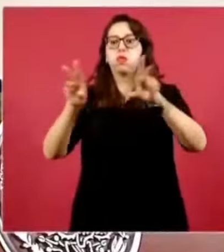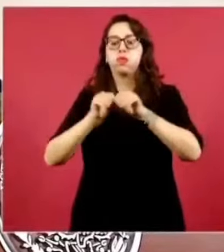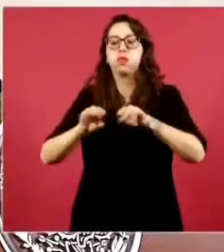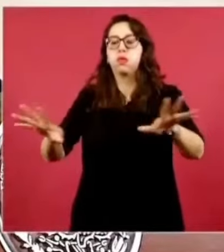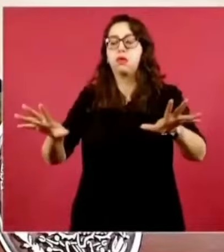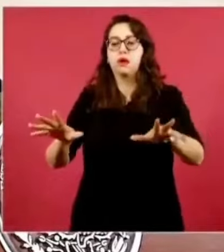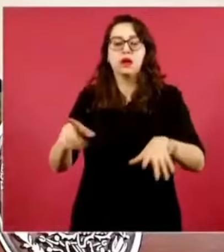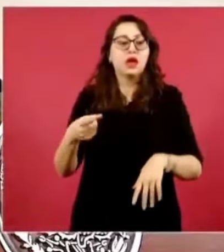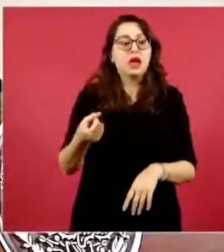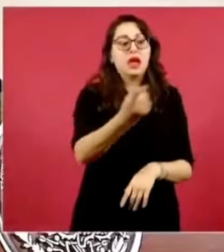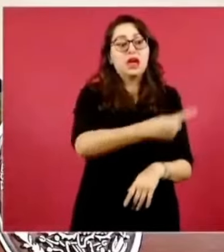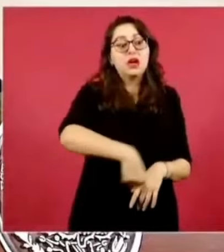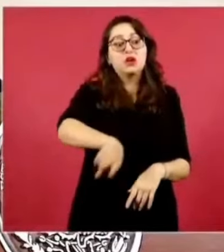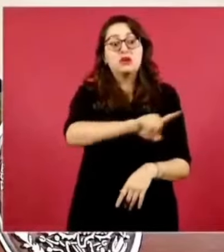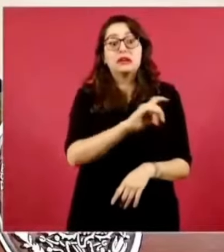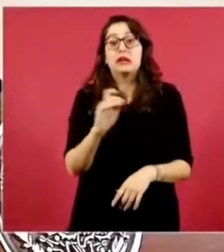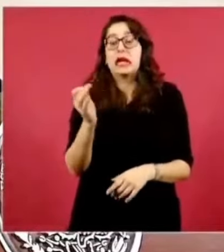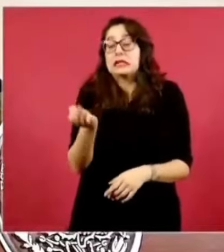nadie